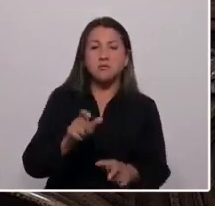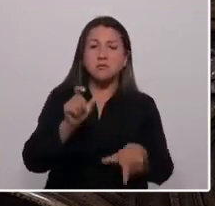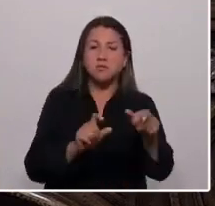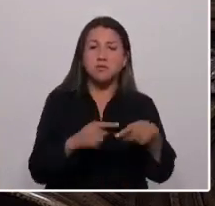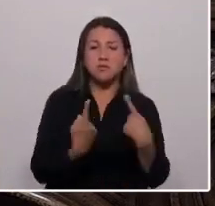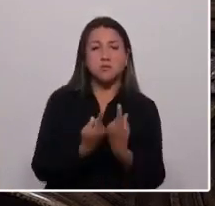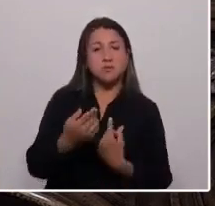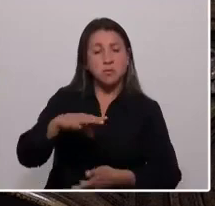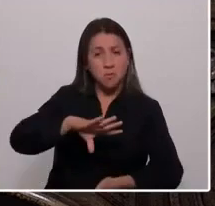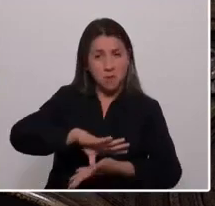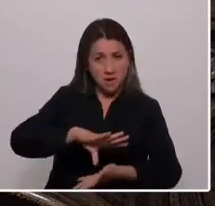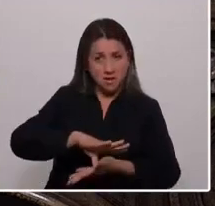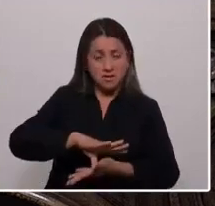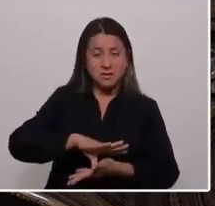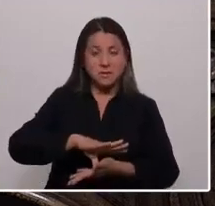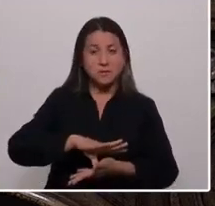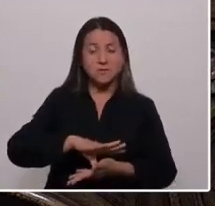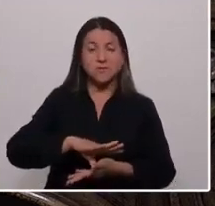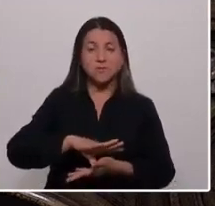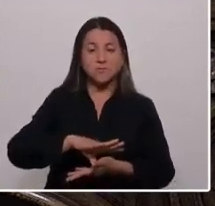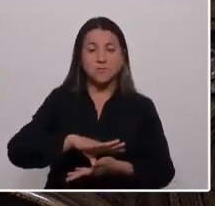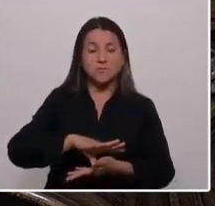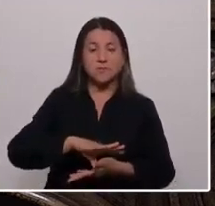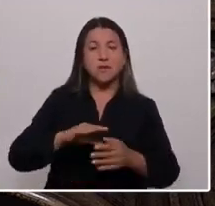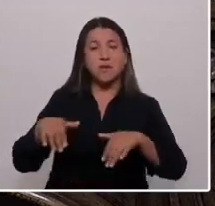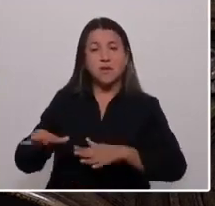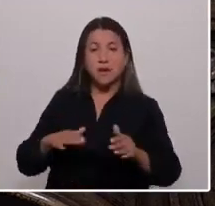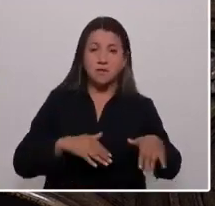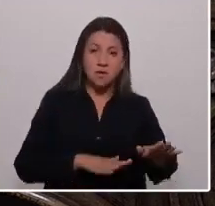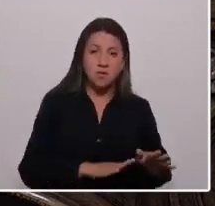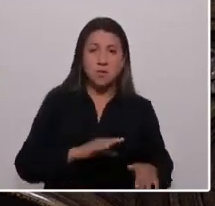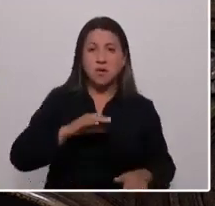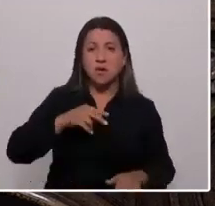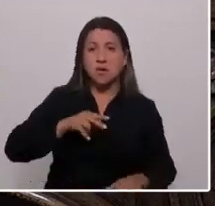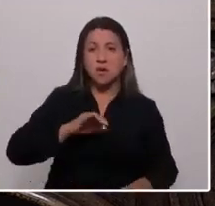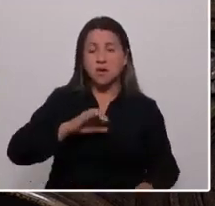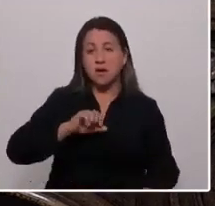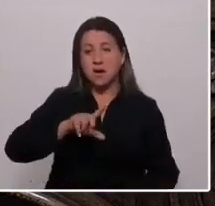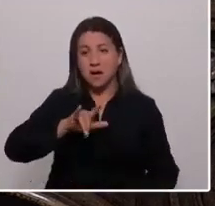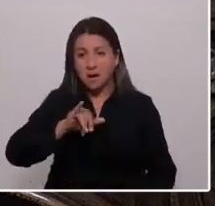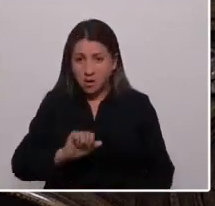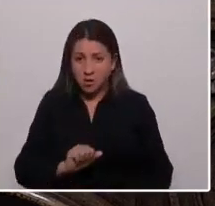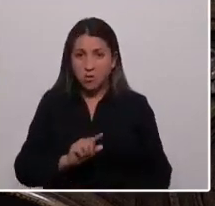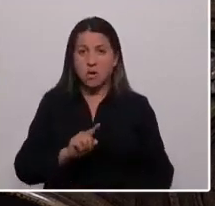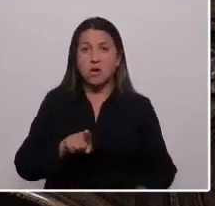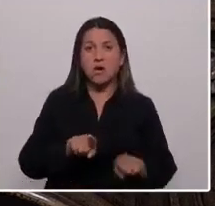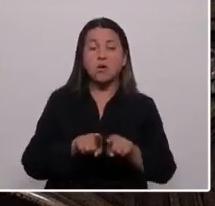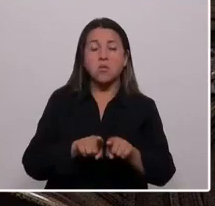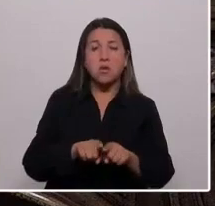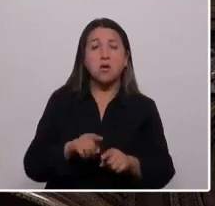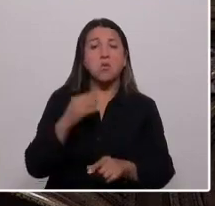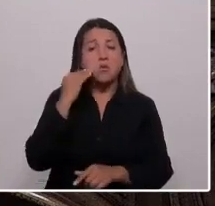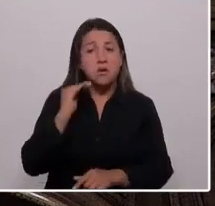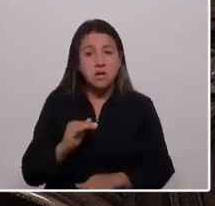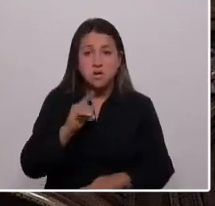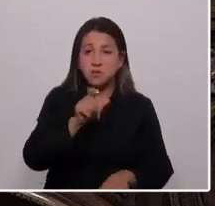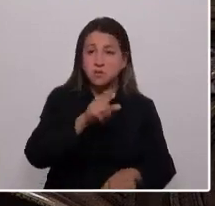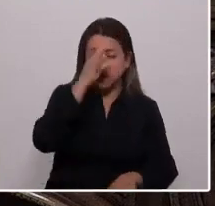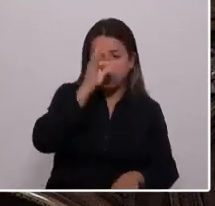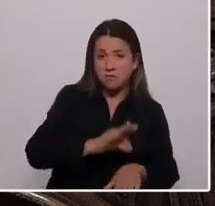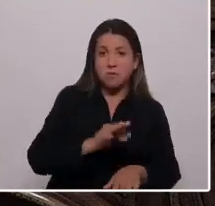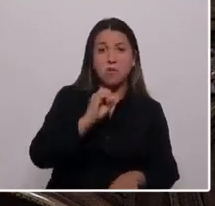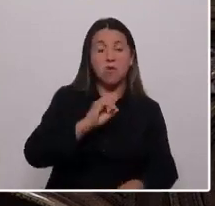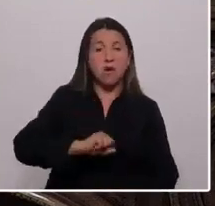ya sea que viva en Bisbiri, en Rapa Nui, en Carahue, sea un anciano enfermo, un niño que aún no ha nacido. Defenderé